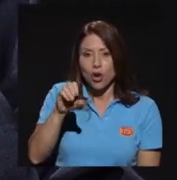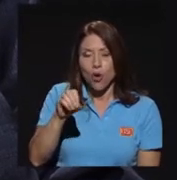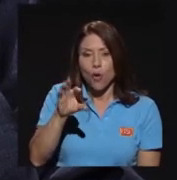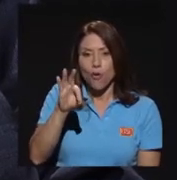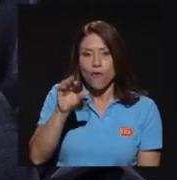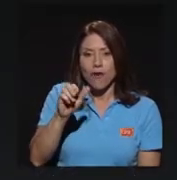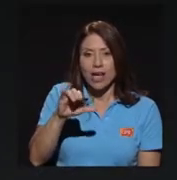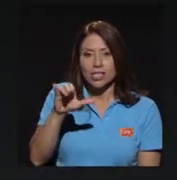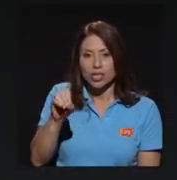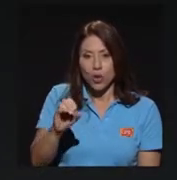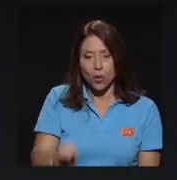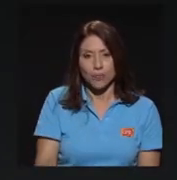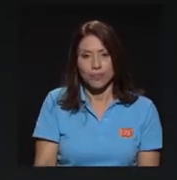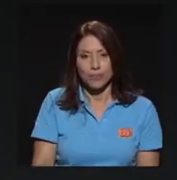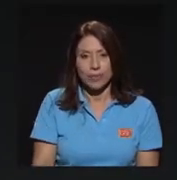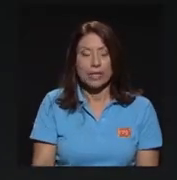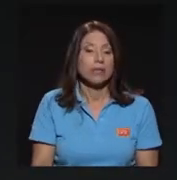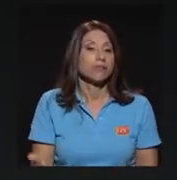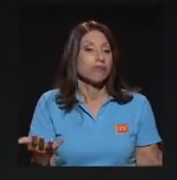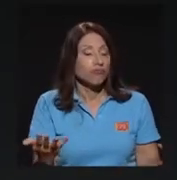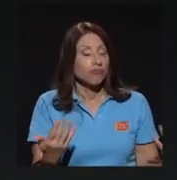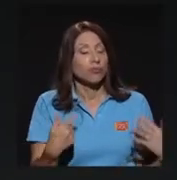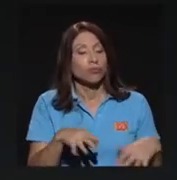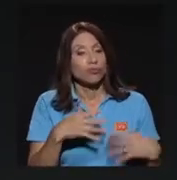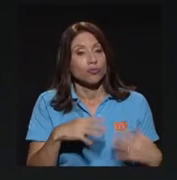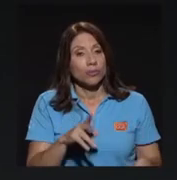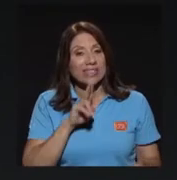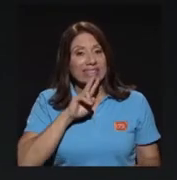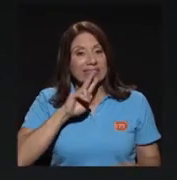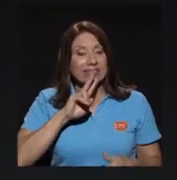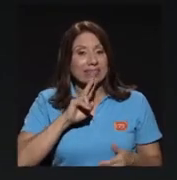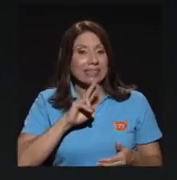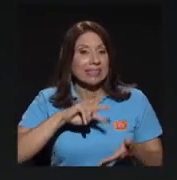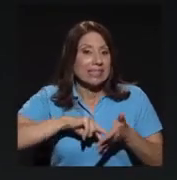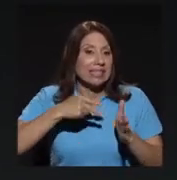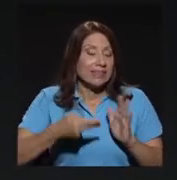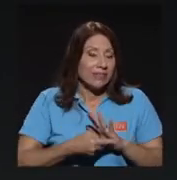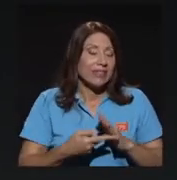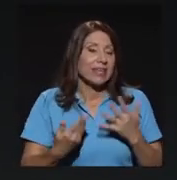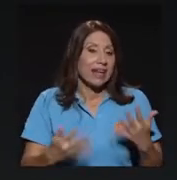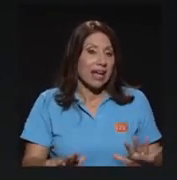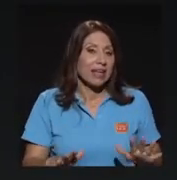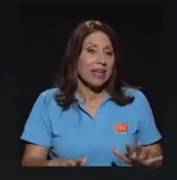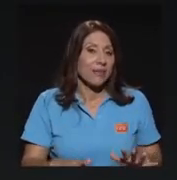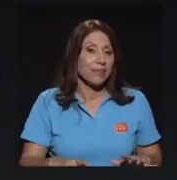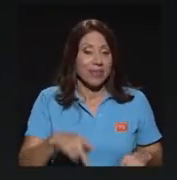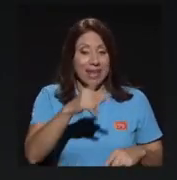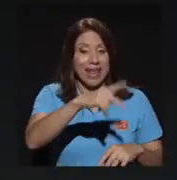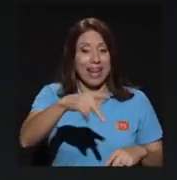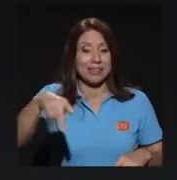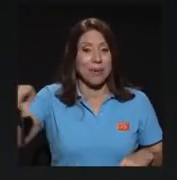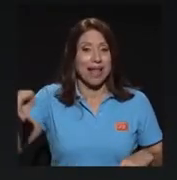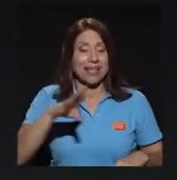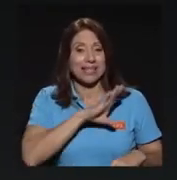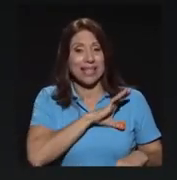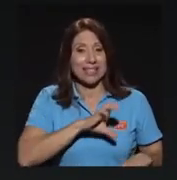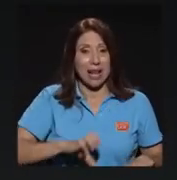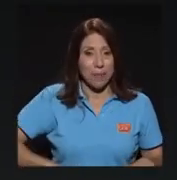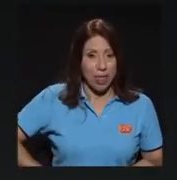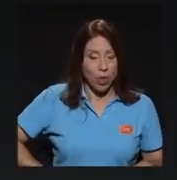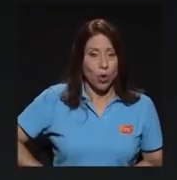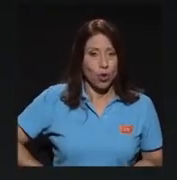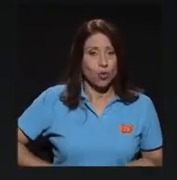fue una pérdida muy grande en la que el océano pacífico en las playas del salvado correcto nos quitó